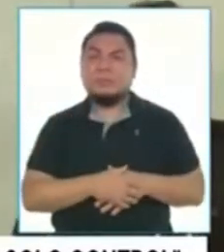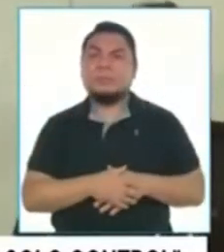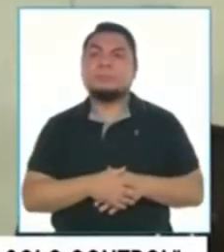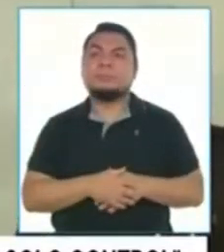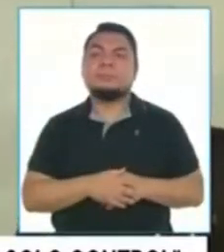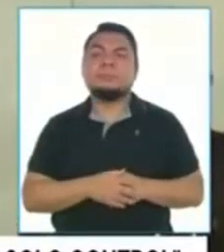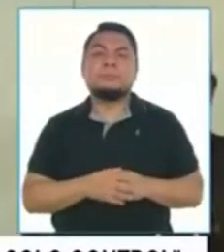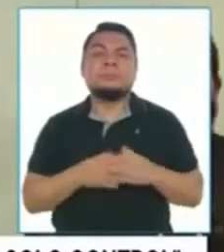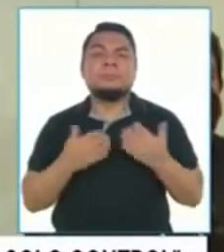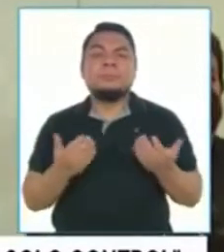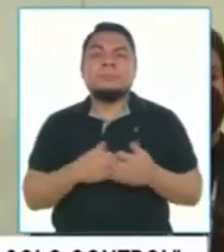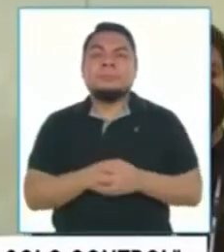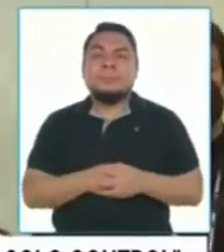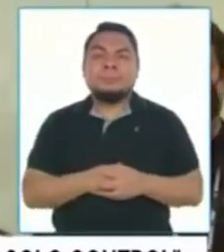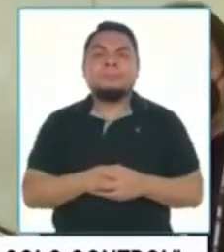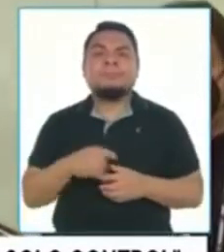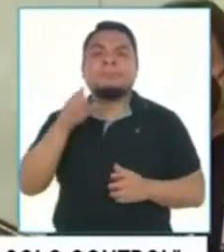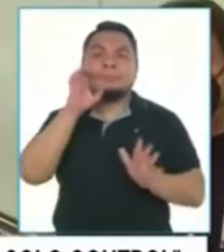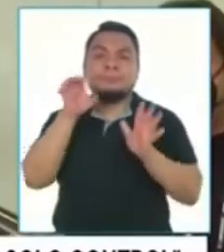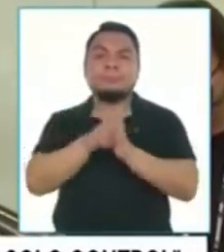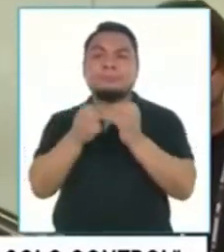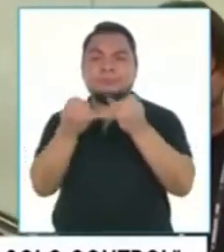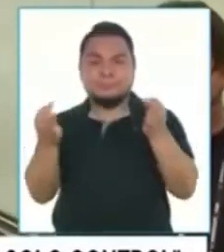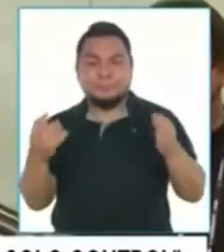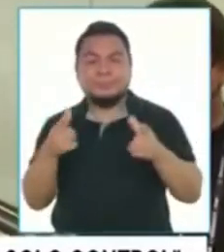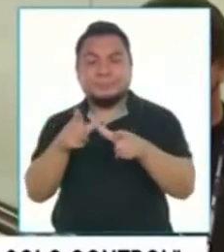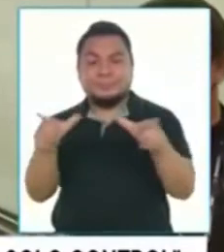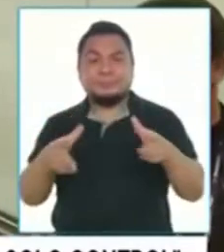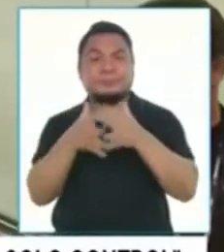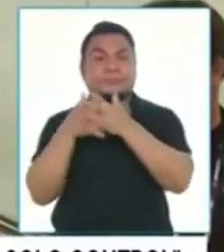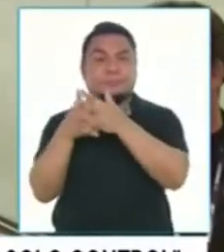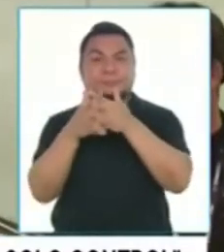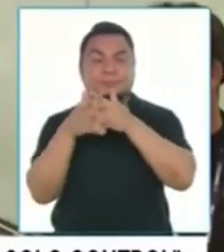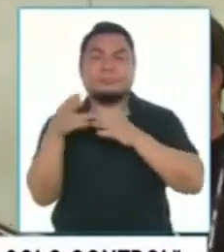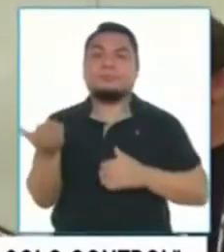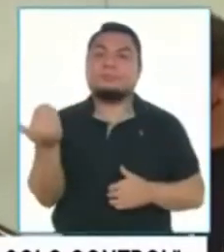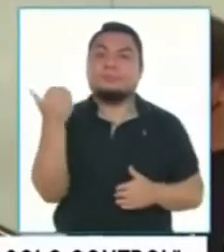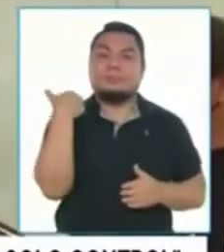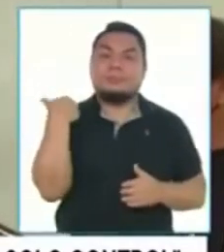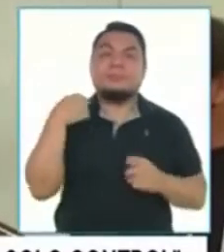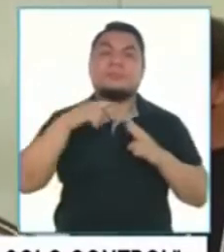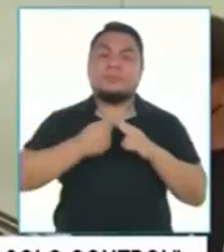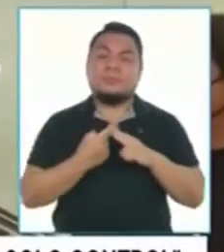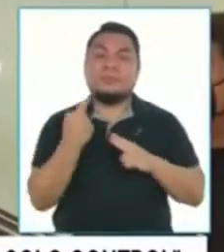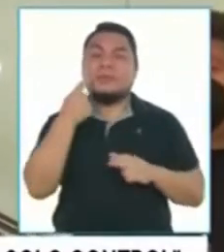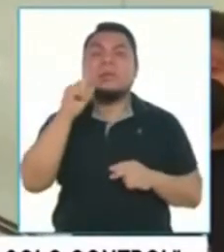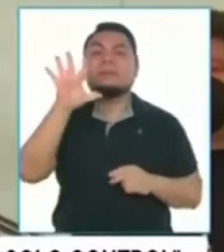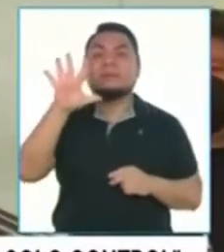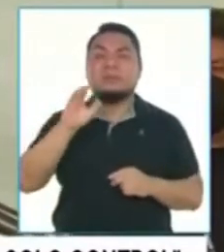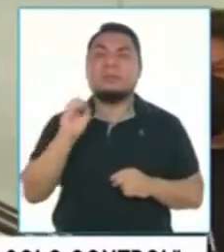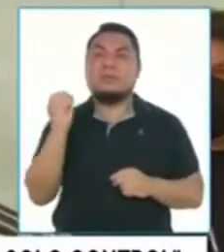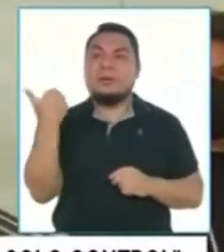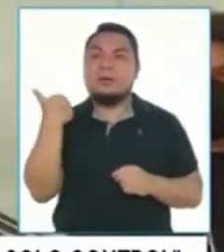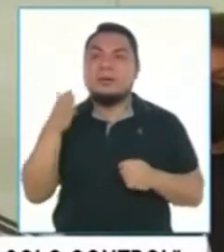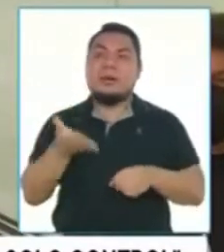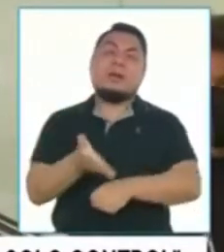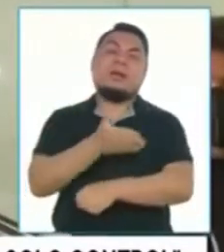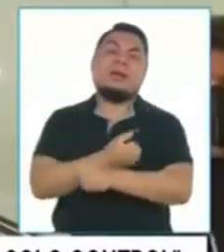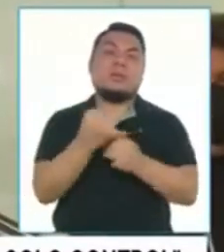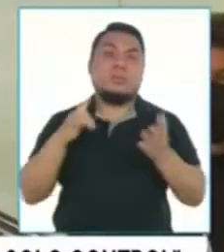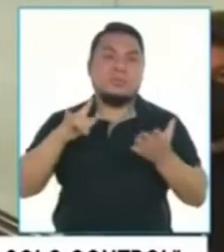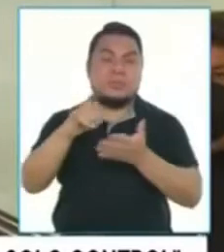Se están, por ejemplo, algunos destinos de Estados Unidos todavía nos habían pedido que iban a empezar a partir del 5, pero hemos visto que ya han adelantado